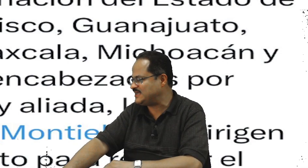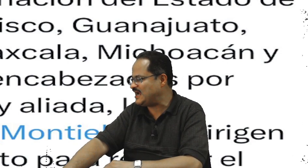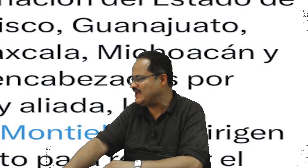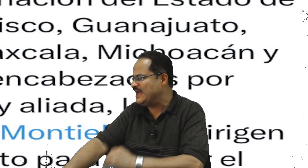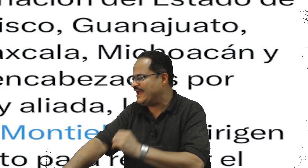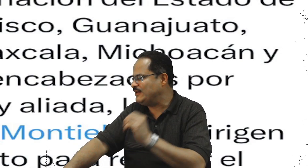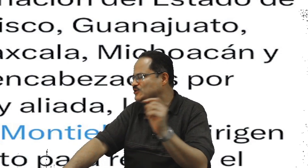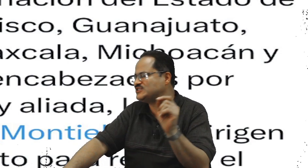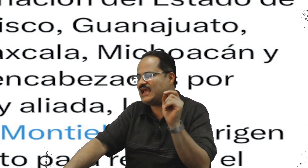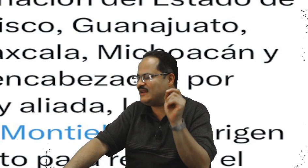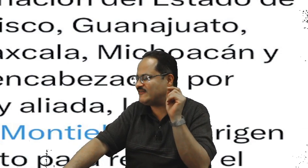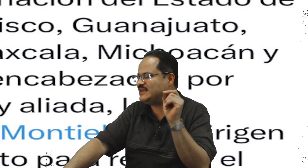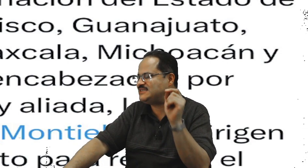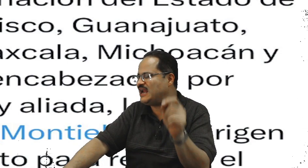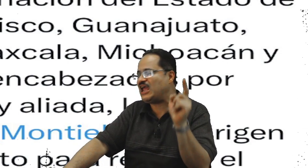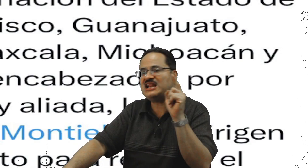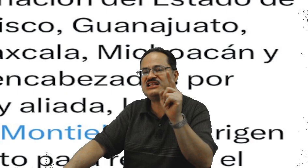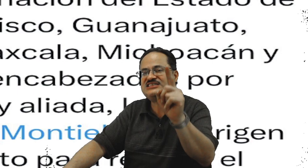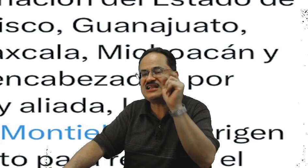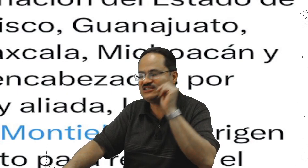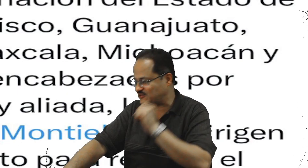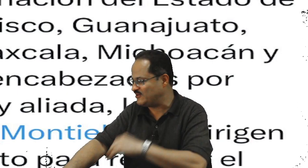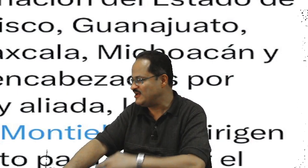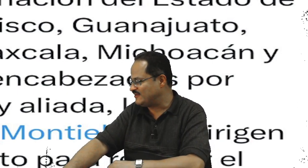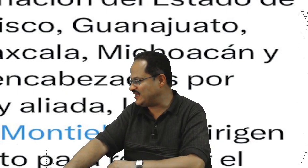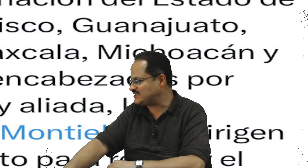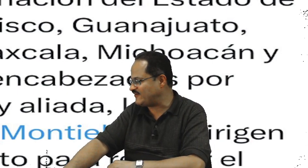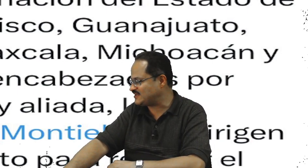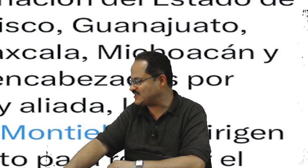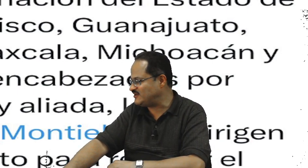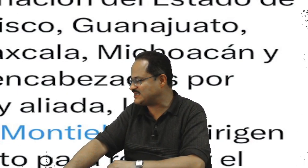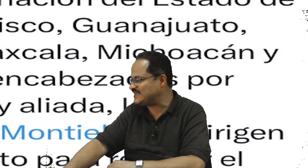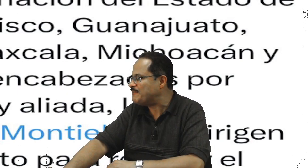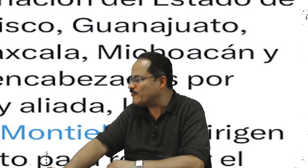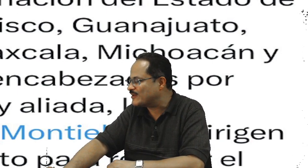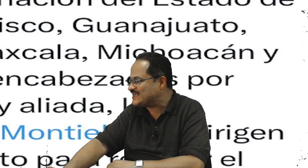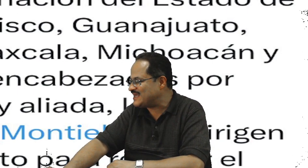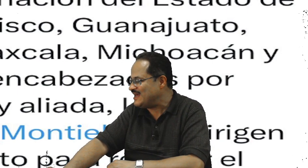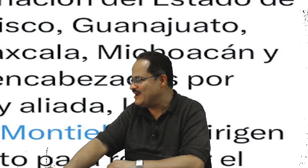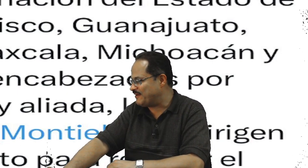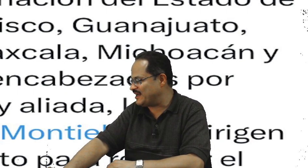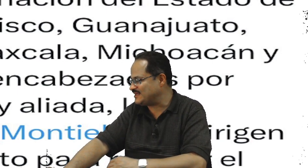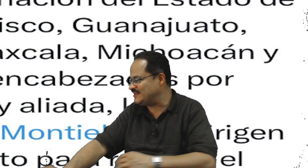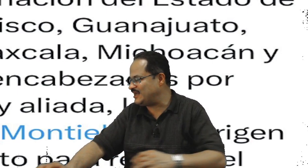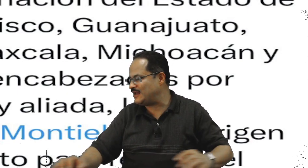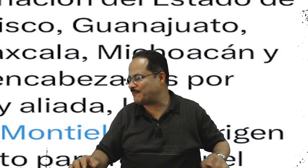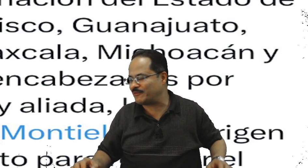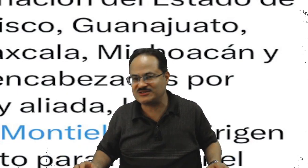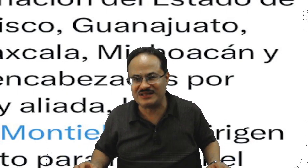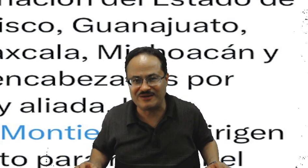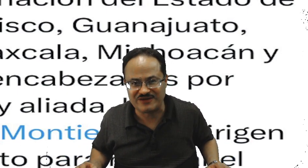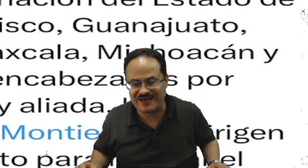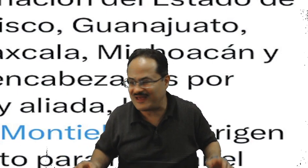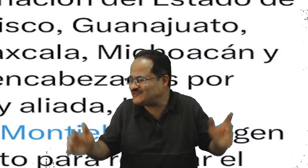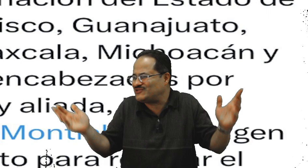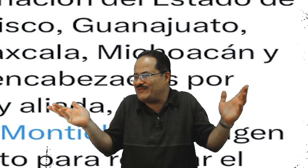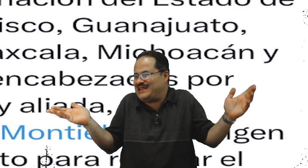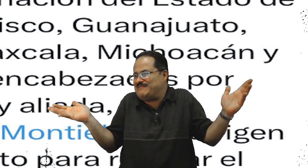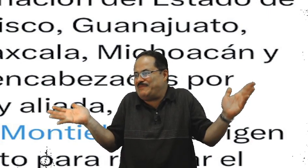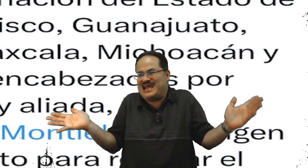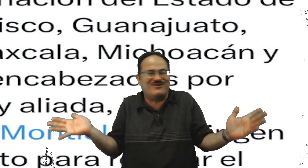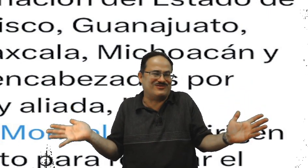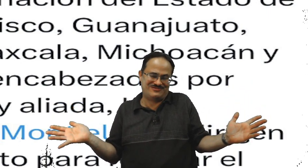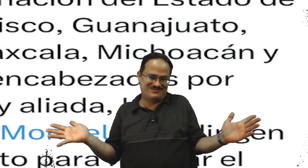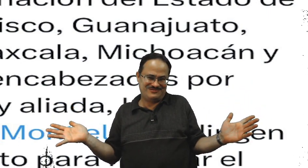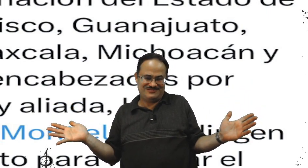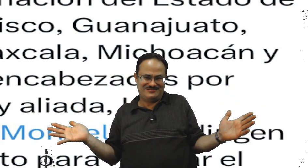realizar los el realizar el censo de las afectaciones casa por casa para atenderla a la población danificada esa es tomada